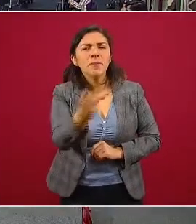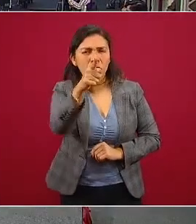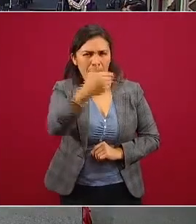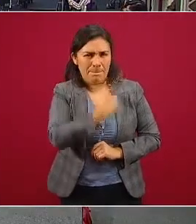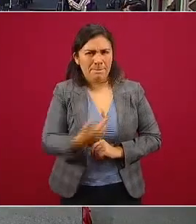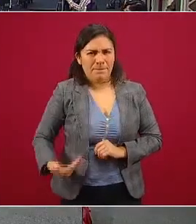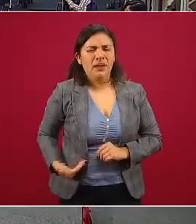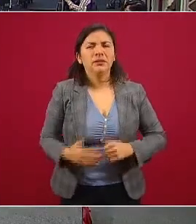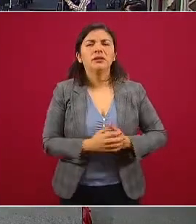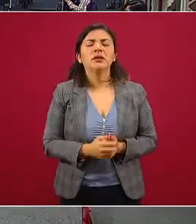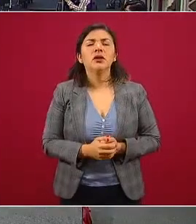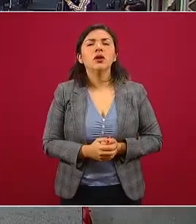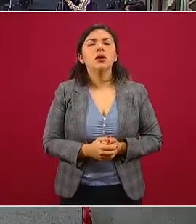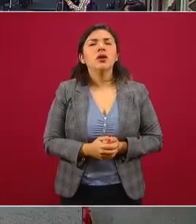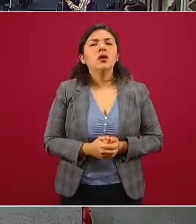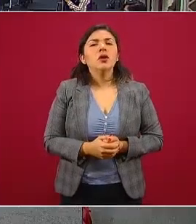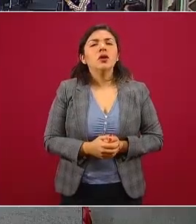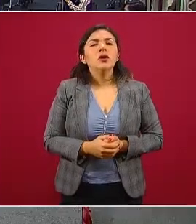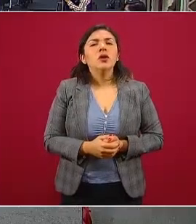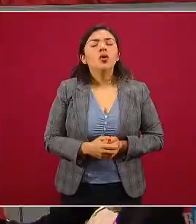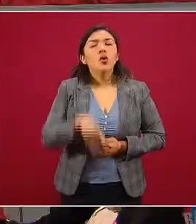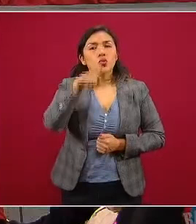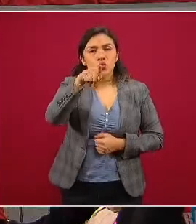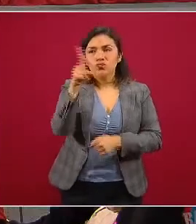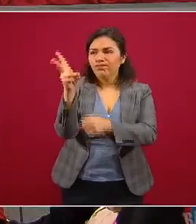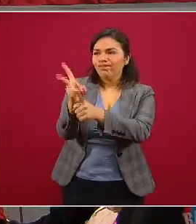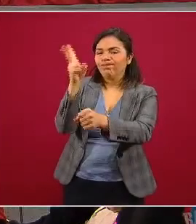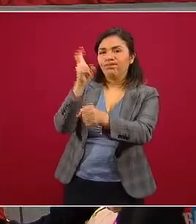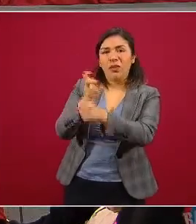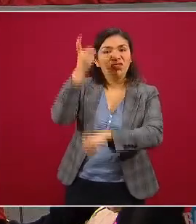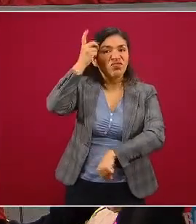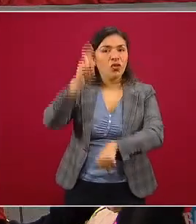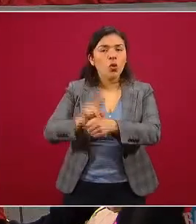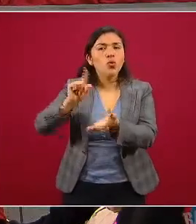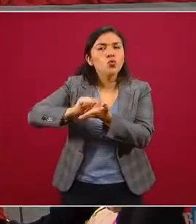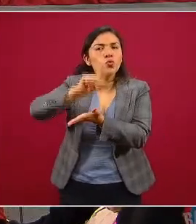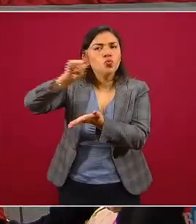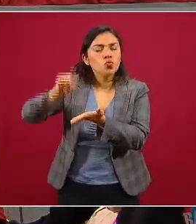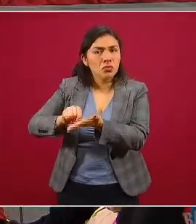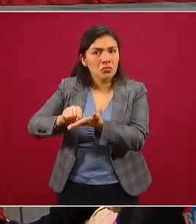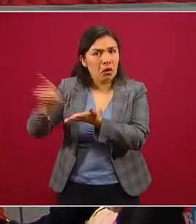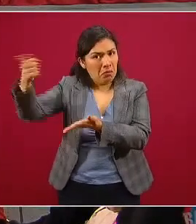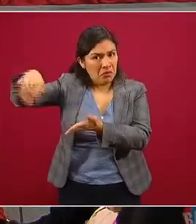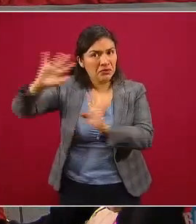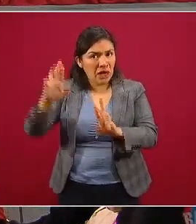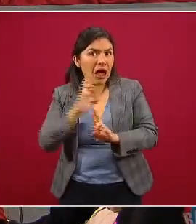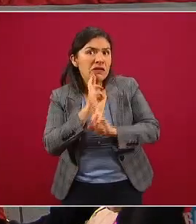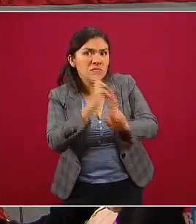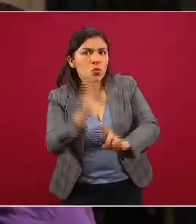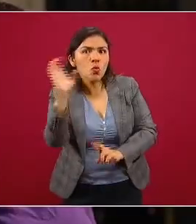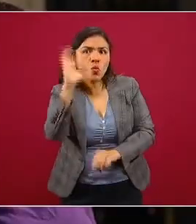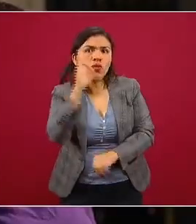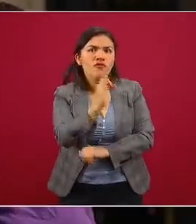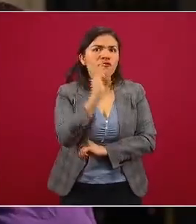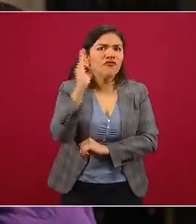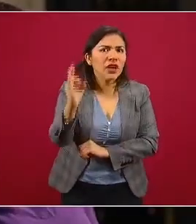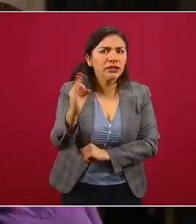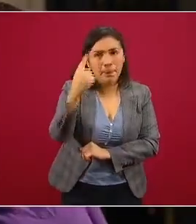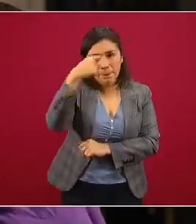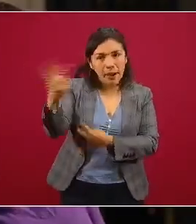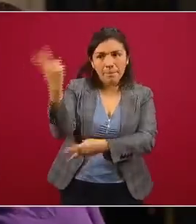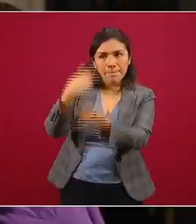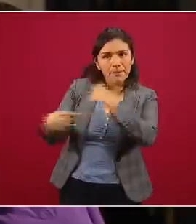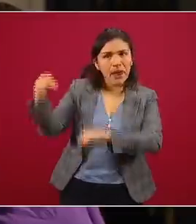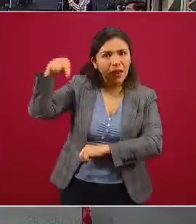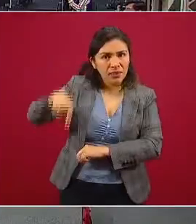usted acerca de la invitación que le hizo a los directivos de Twitter. ¿Ya tiene alguna respuesta o alguna fecha que ellos vayan a